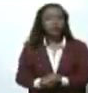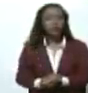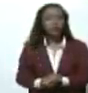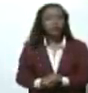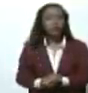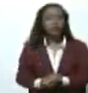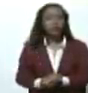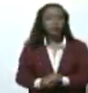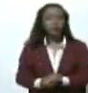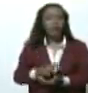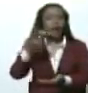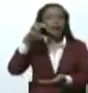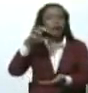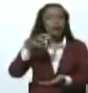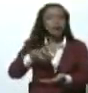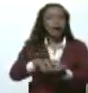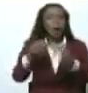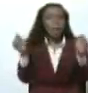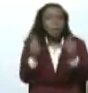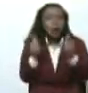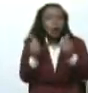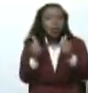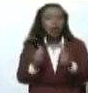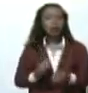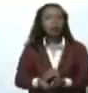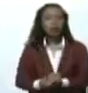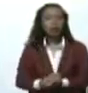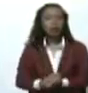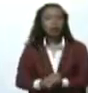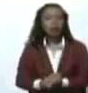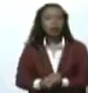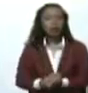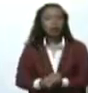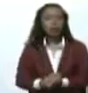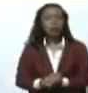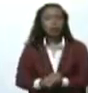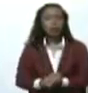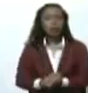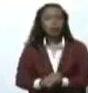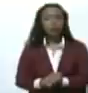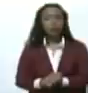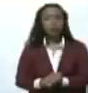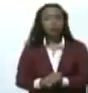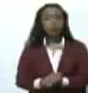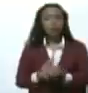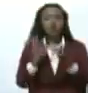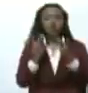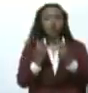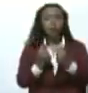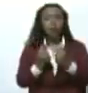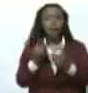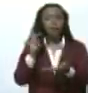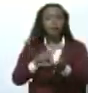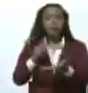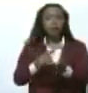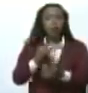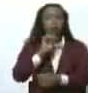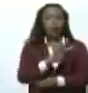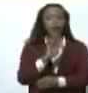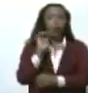Estado Mérida, Cifra de participación